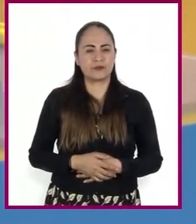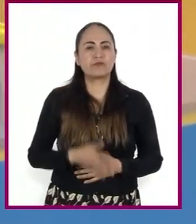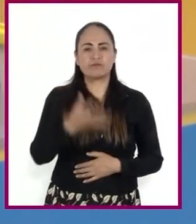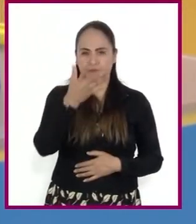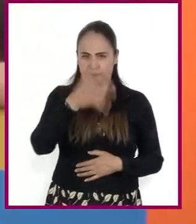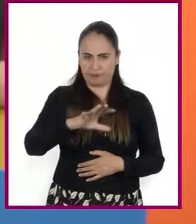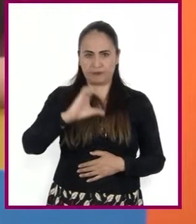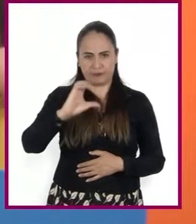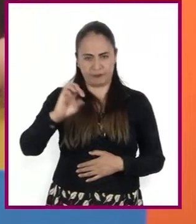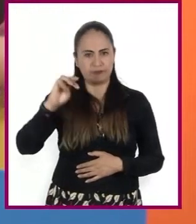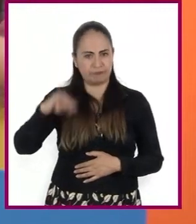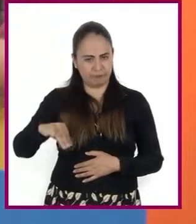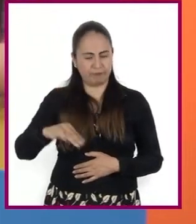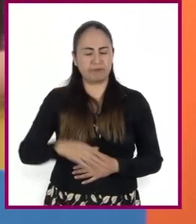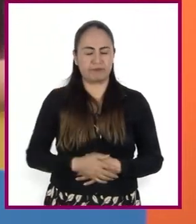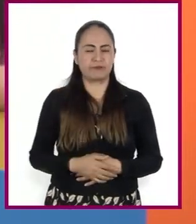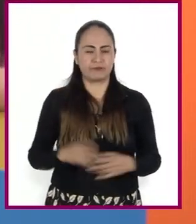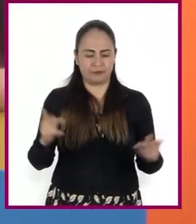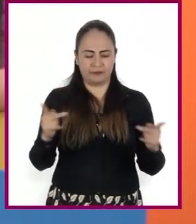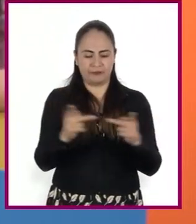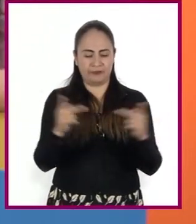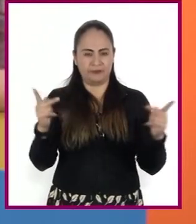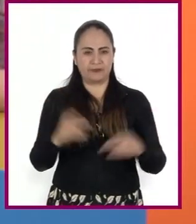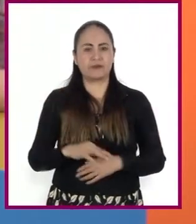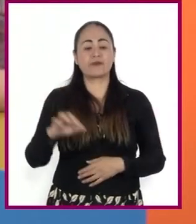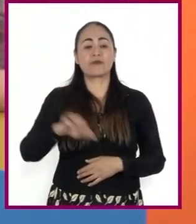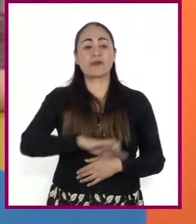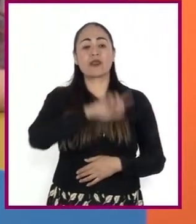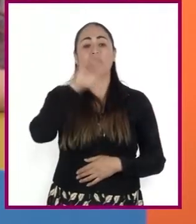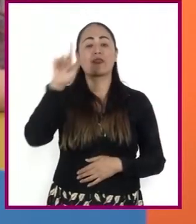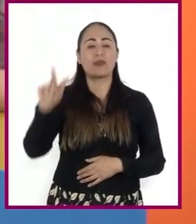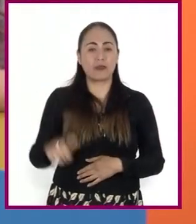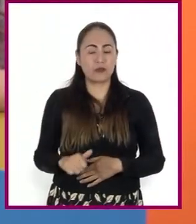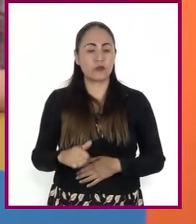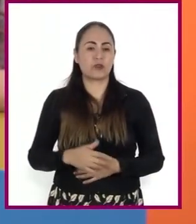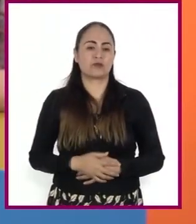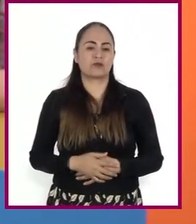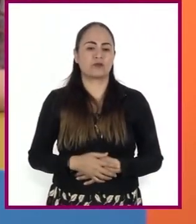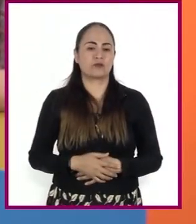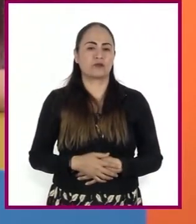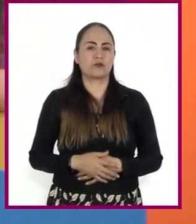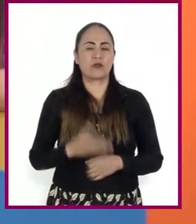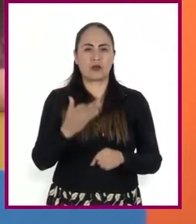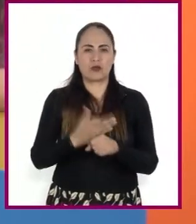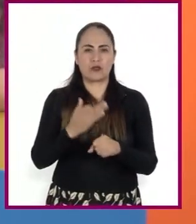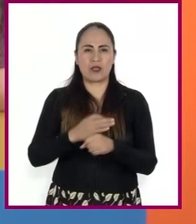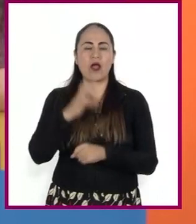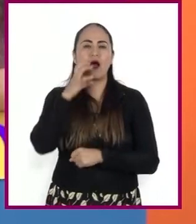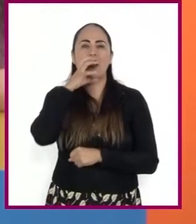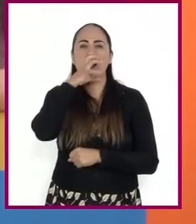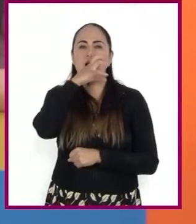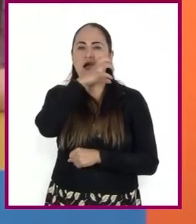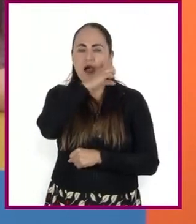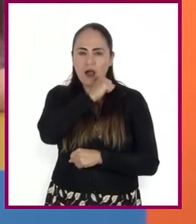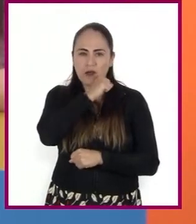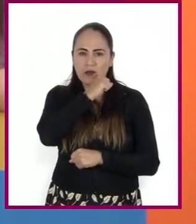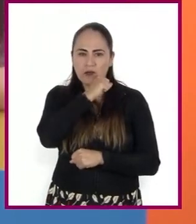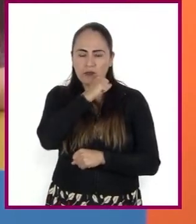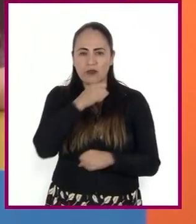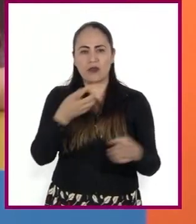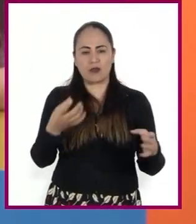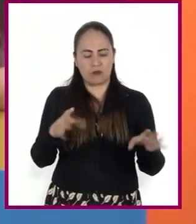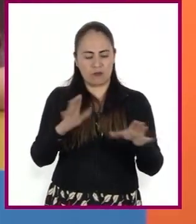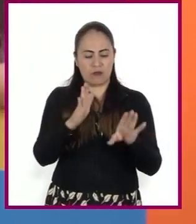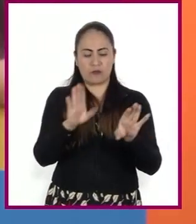10 centímetros. Después de eso, calienta la parte que acabas de cortar y pégalas de tal manera que te quede